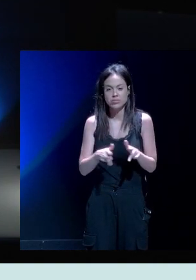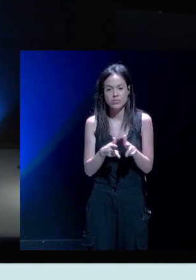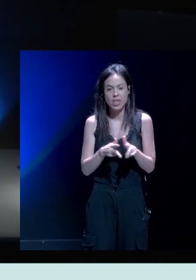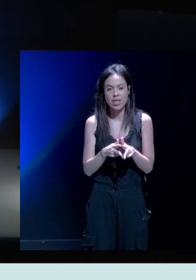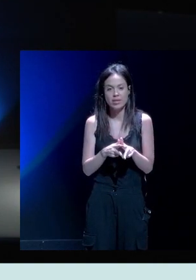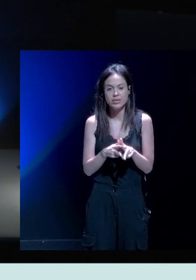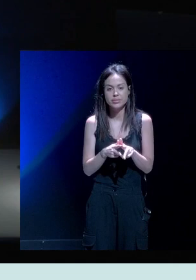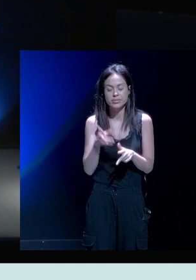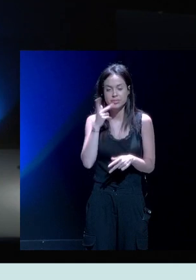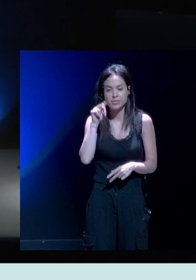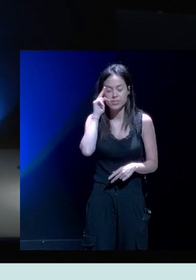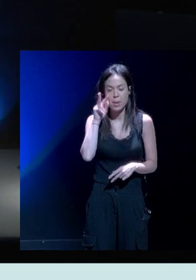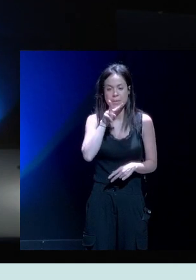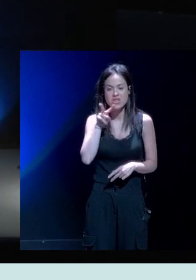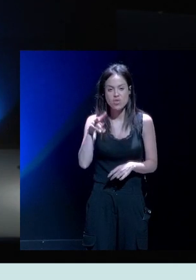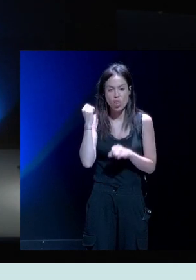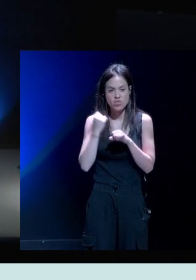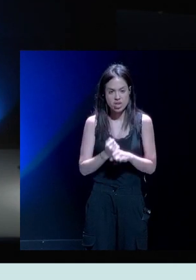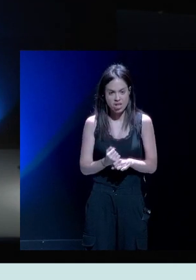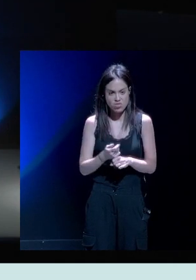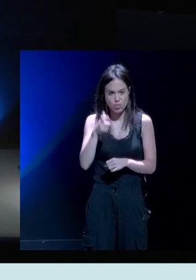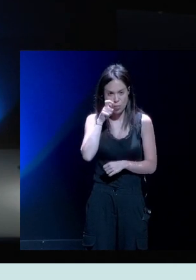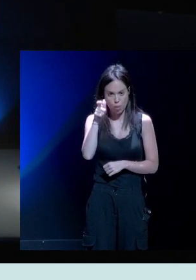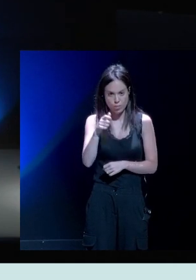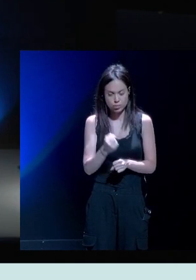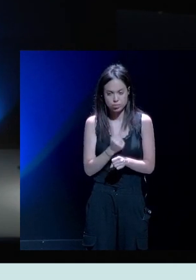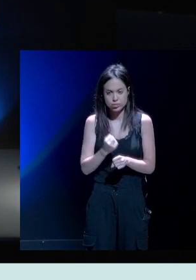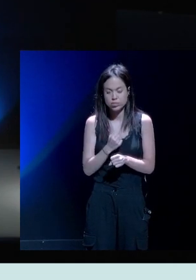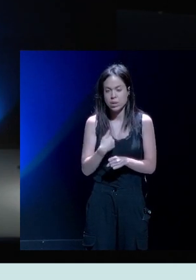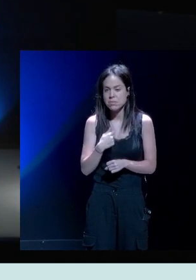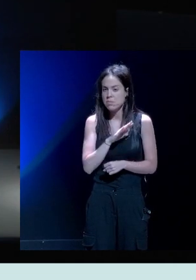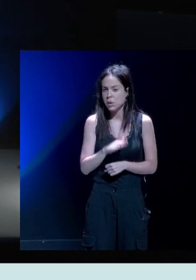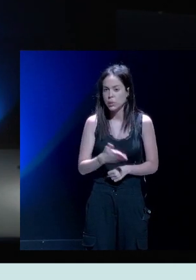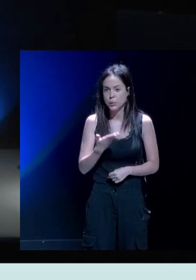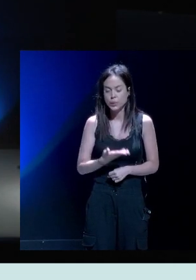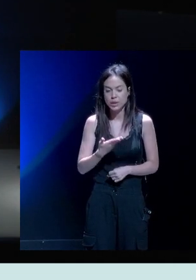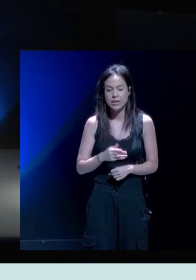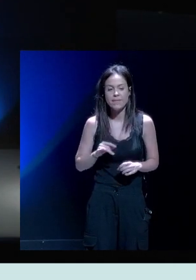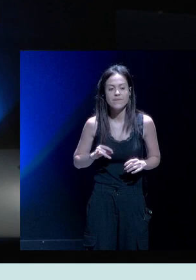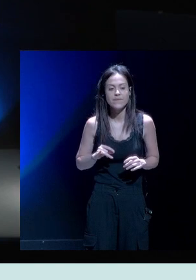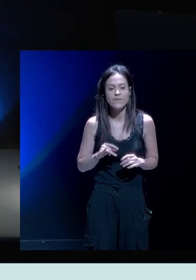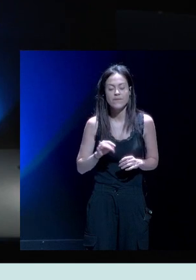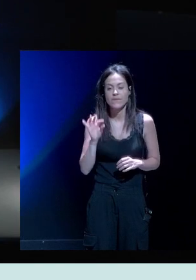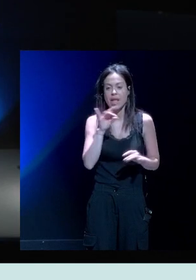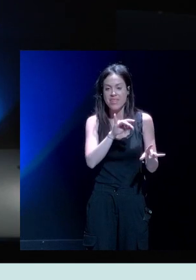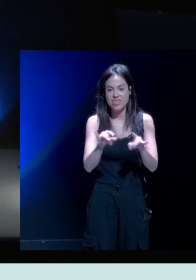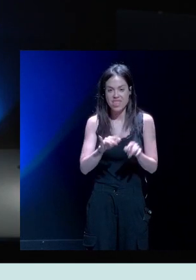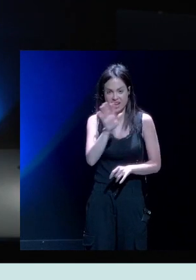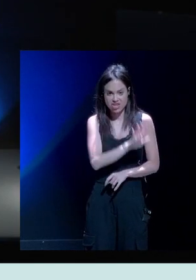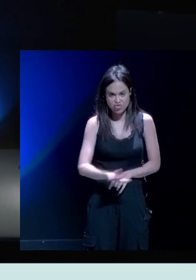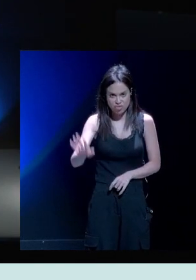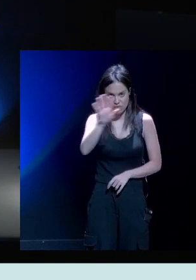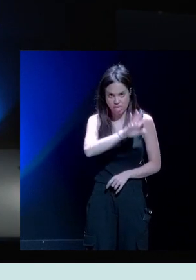años trabajando en un pueblo. Me parece tremendamente interesante incluir la dimensión territorial en todo lo que estás